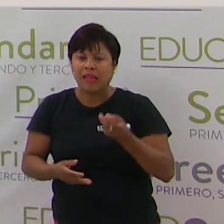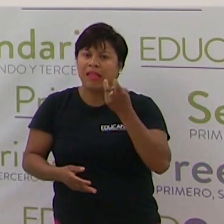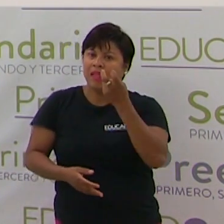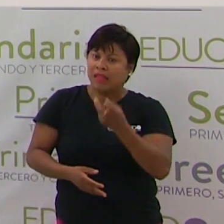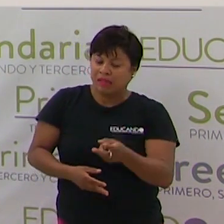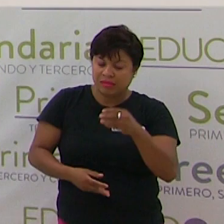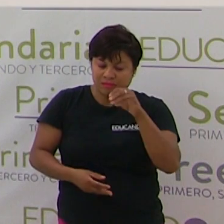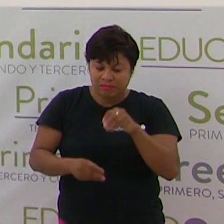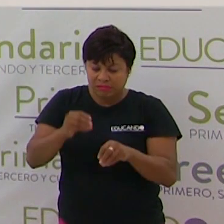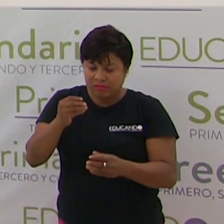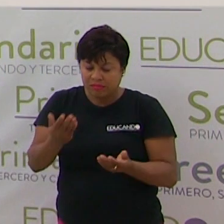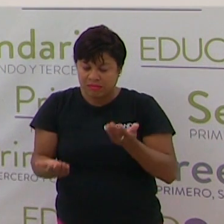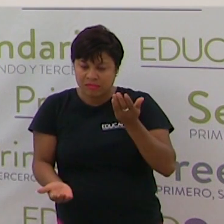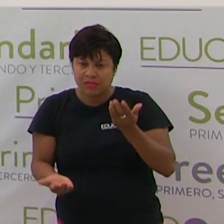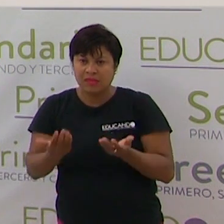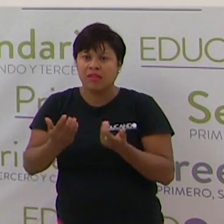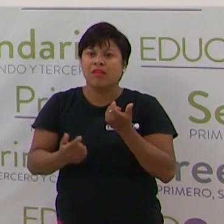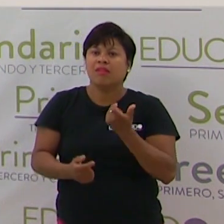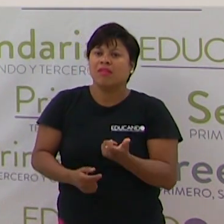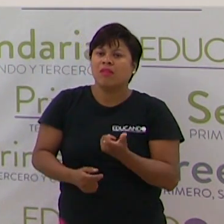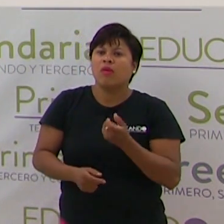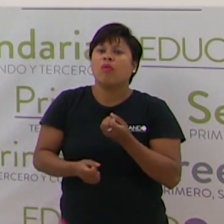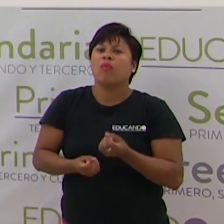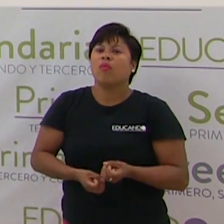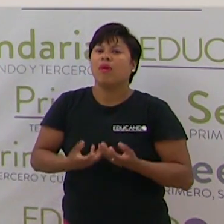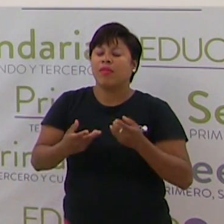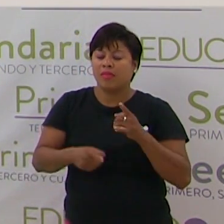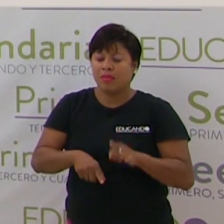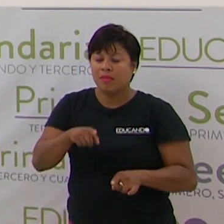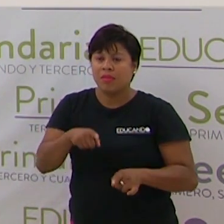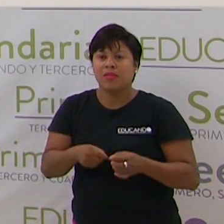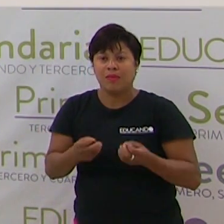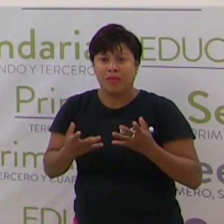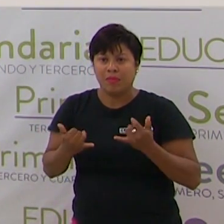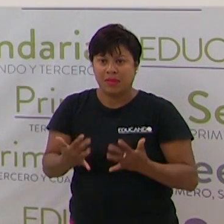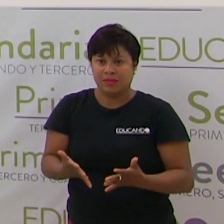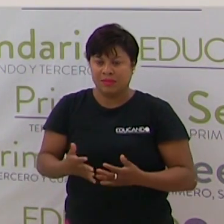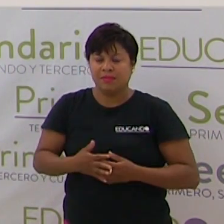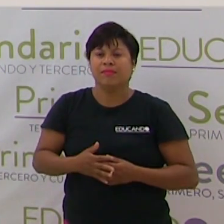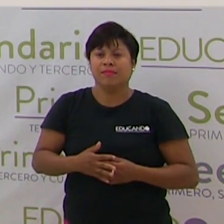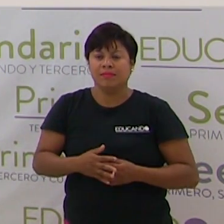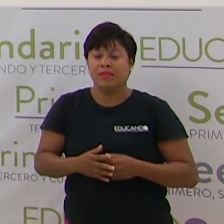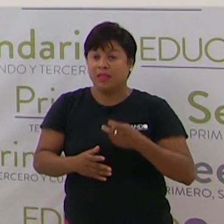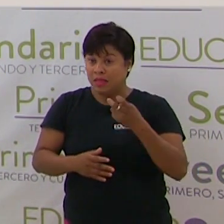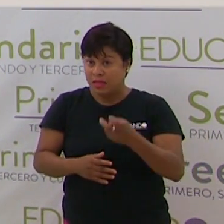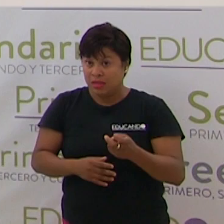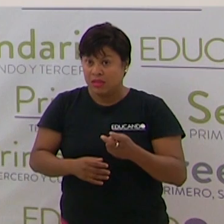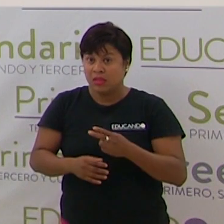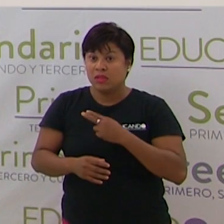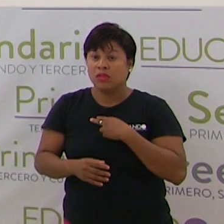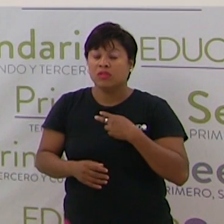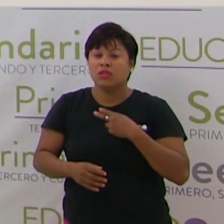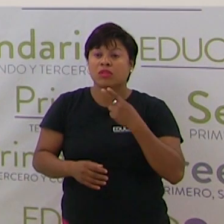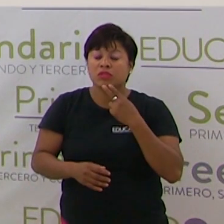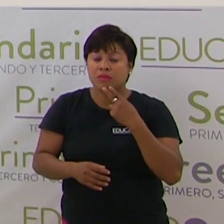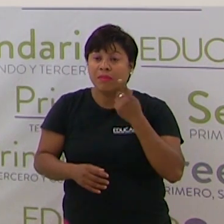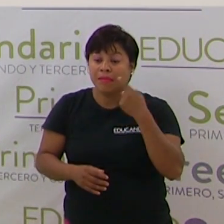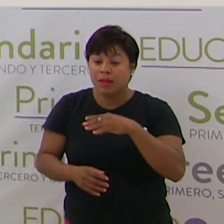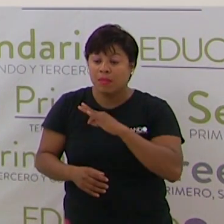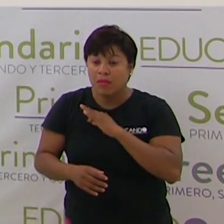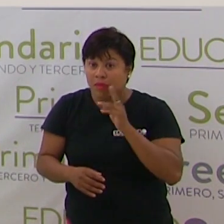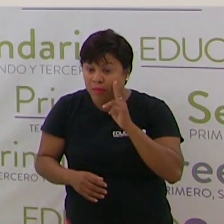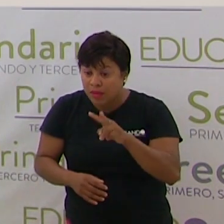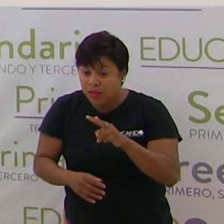eso determinaban el precio dependiendo de lo que pesara. En este caso nos sirve para comparar